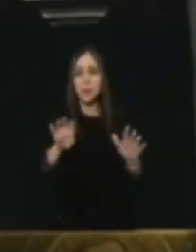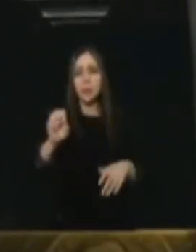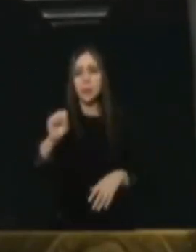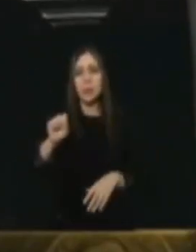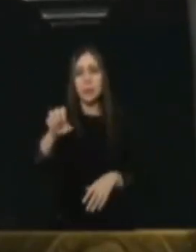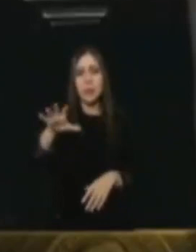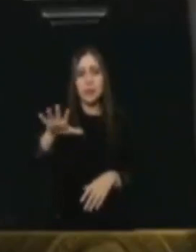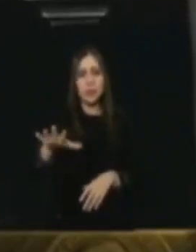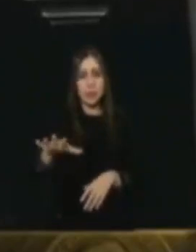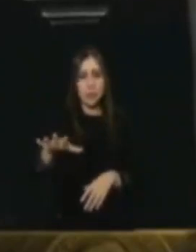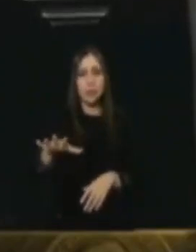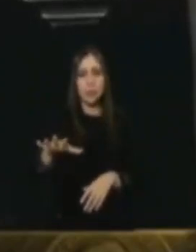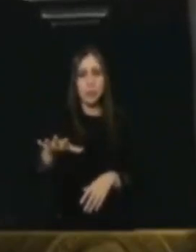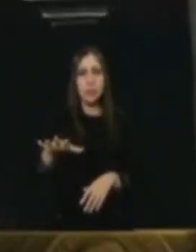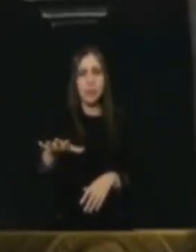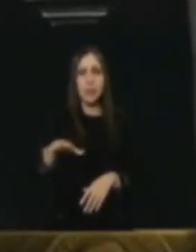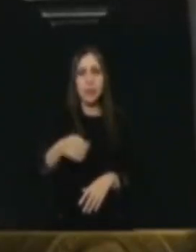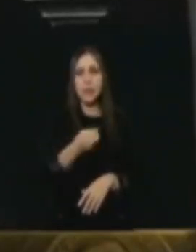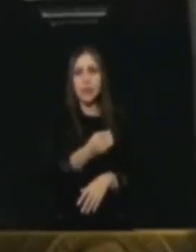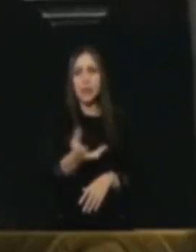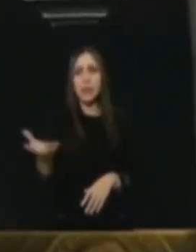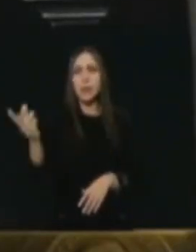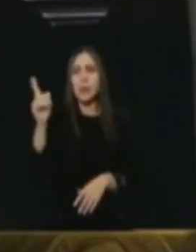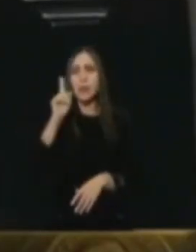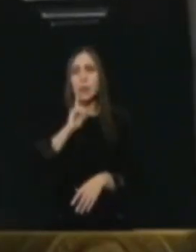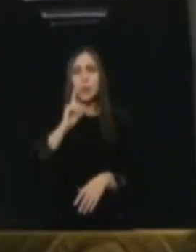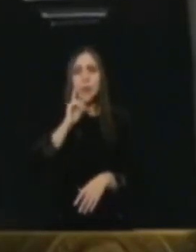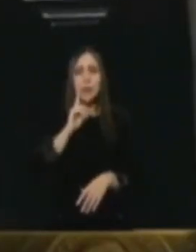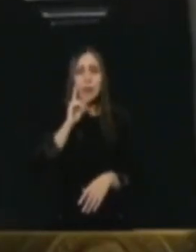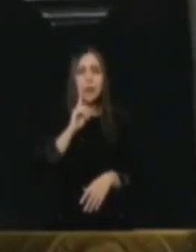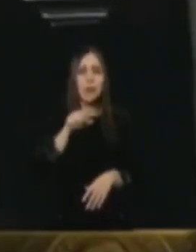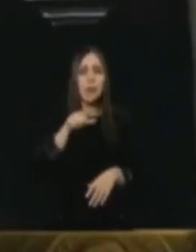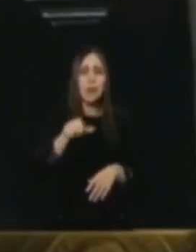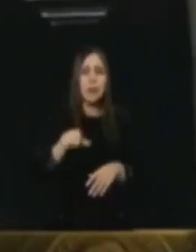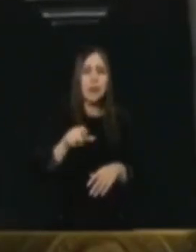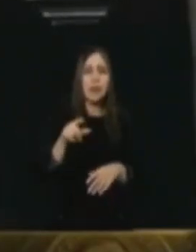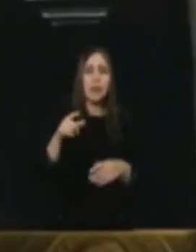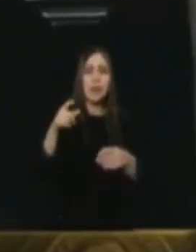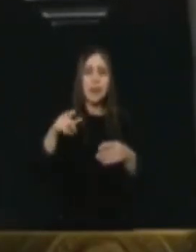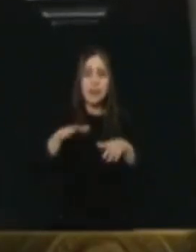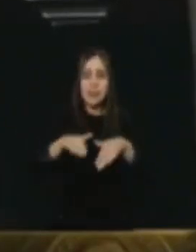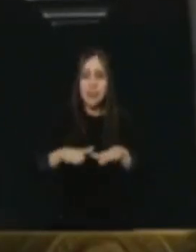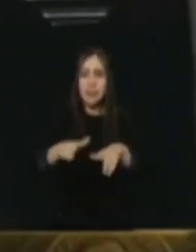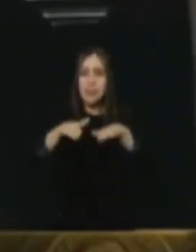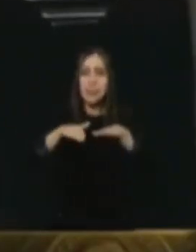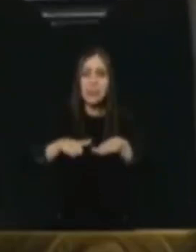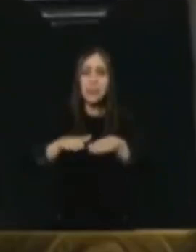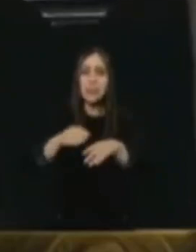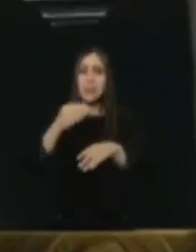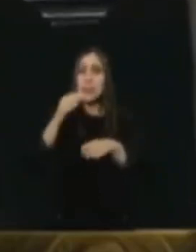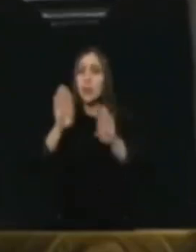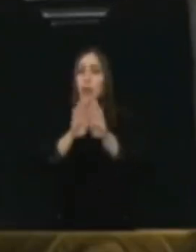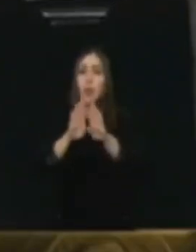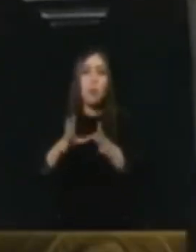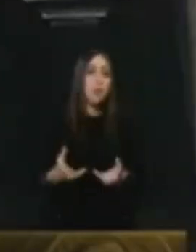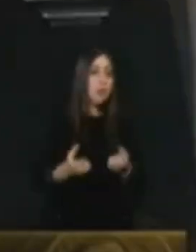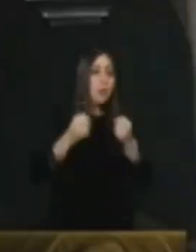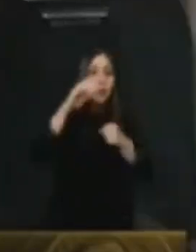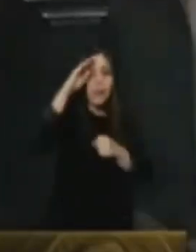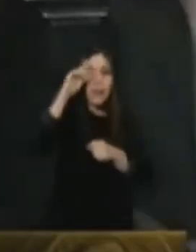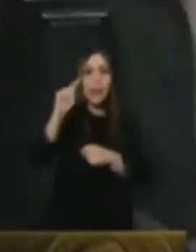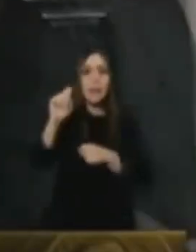1985 que se descolgaron con los rollos de tela y así se salvaron. Imposible